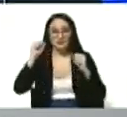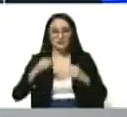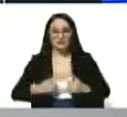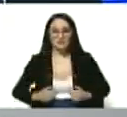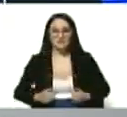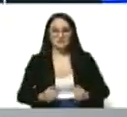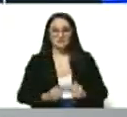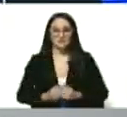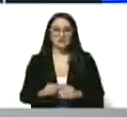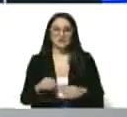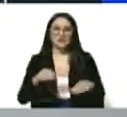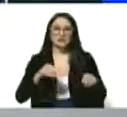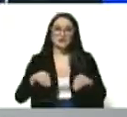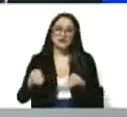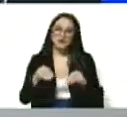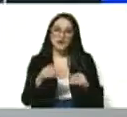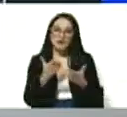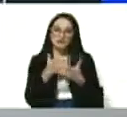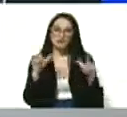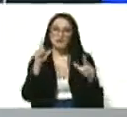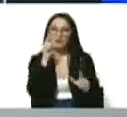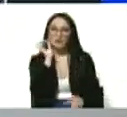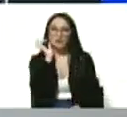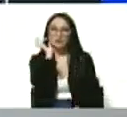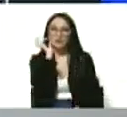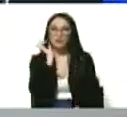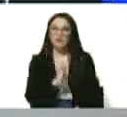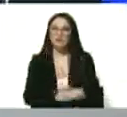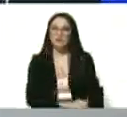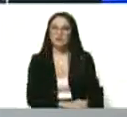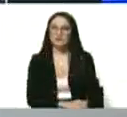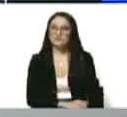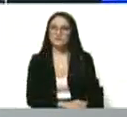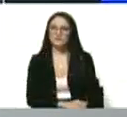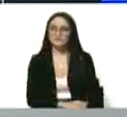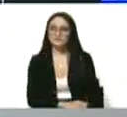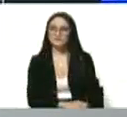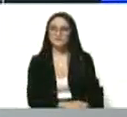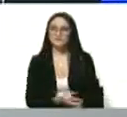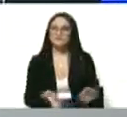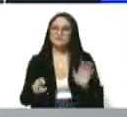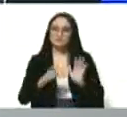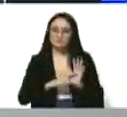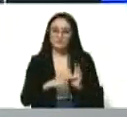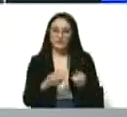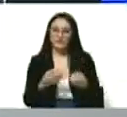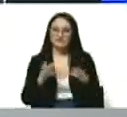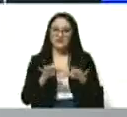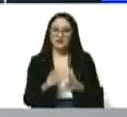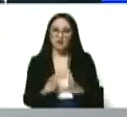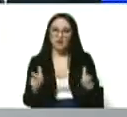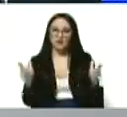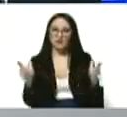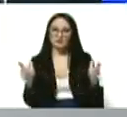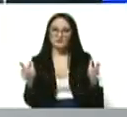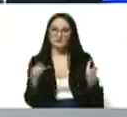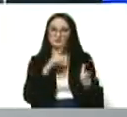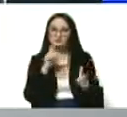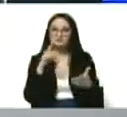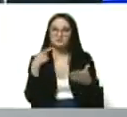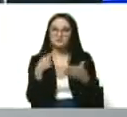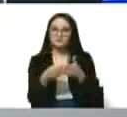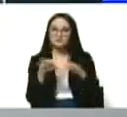de libertadores, de libertadoras. Le ratificamos, excelentísimo hermano secretario general, en nombre